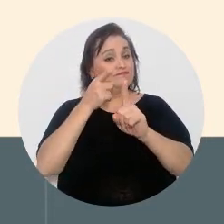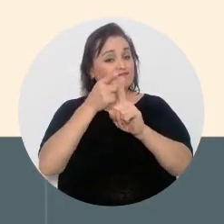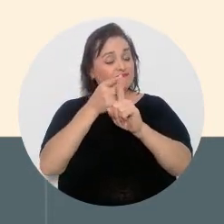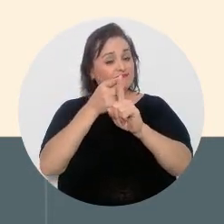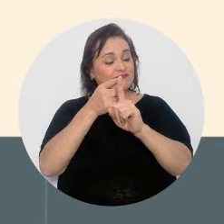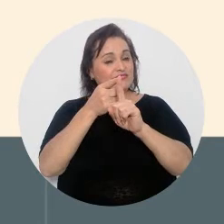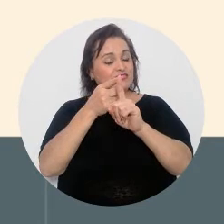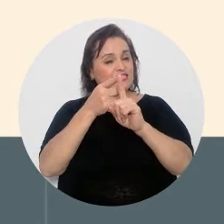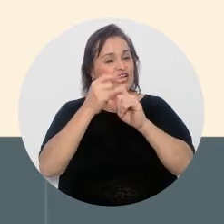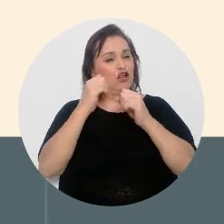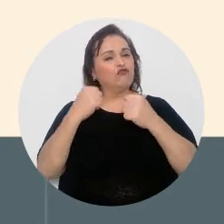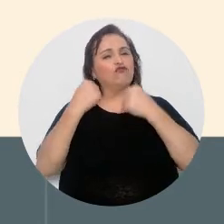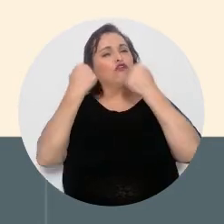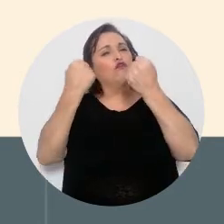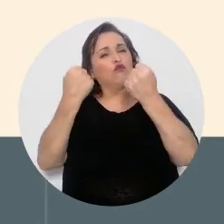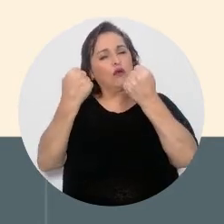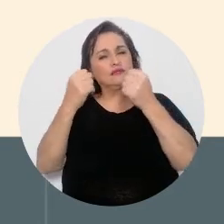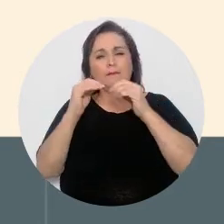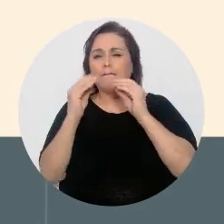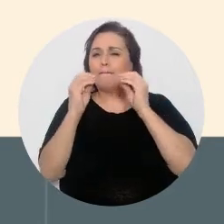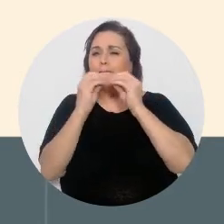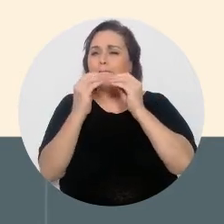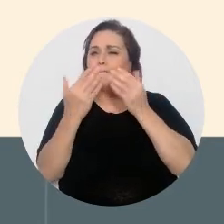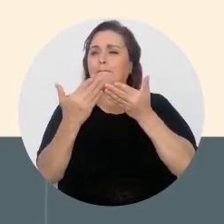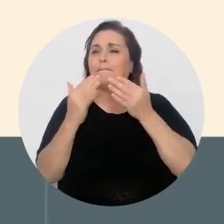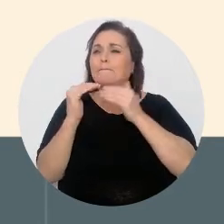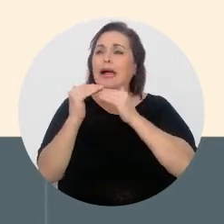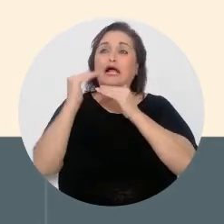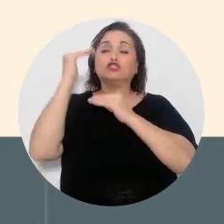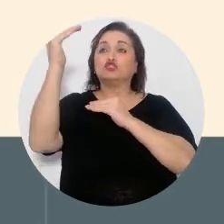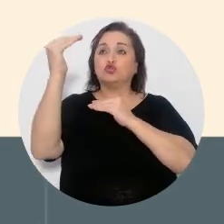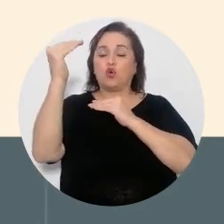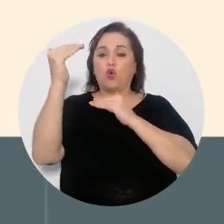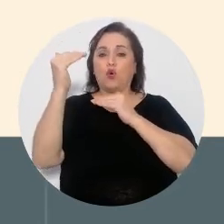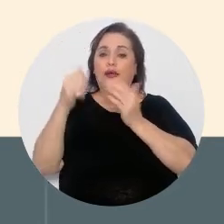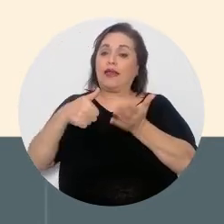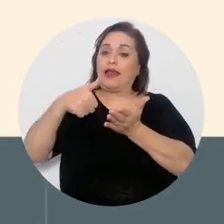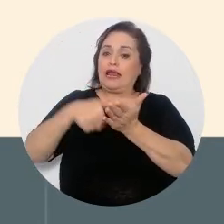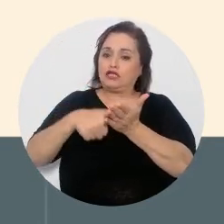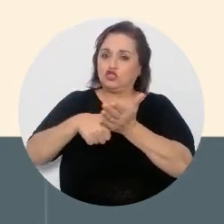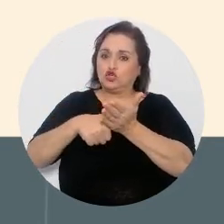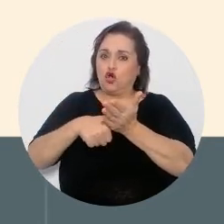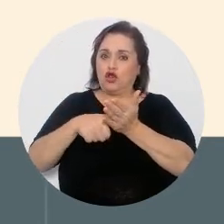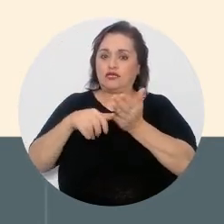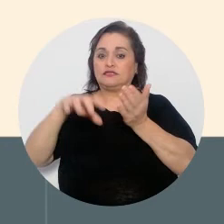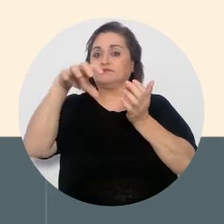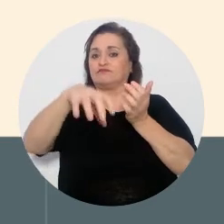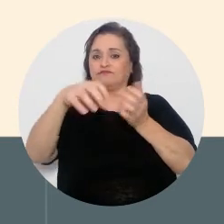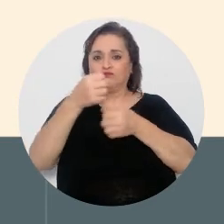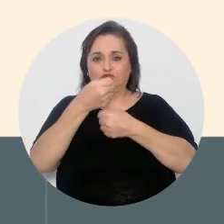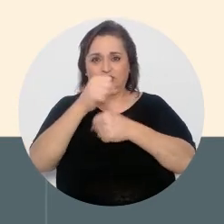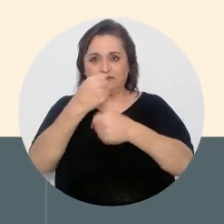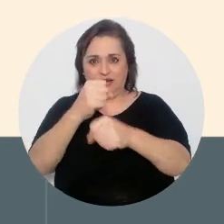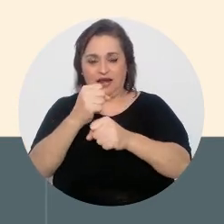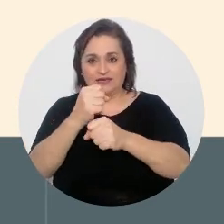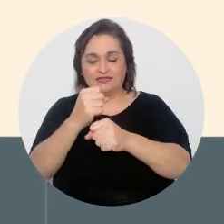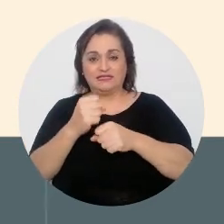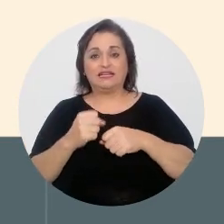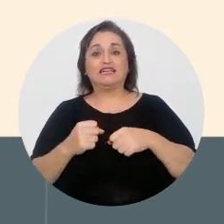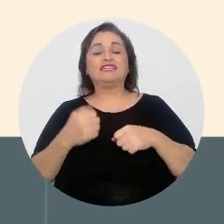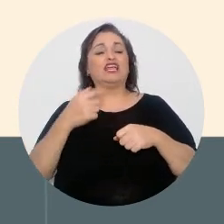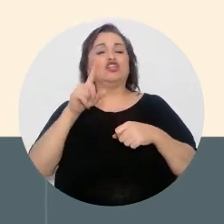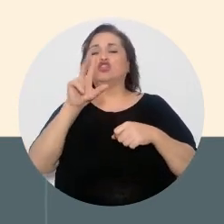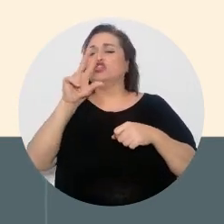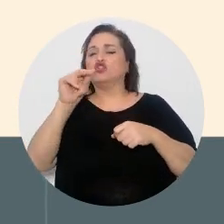en la línea de reforzar o de darle mayor bagaje a las elecciones a nivel local, y era que una de